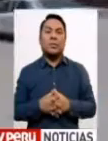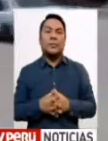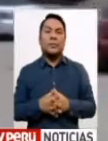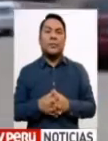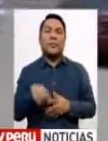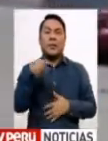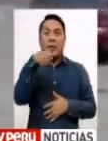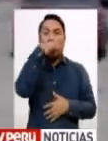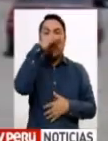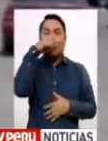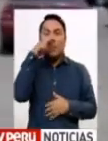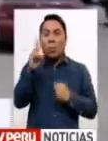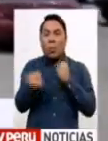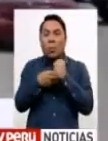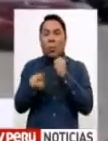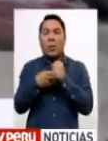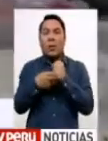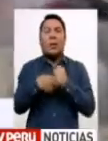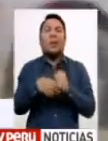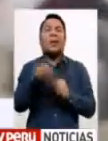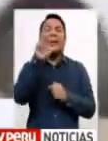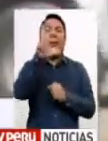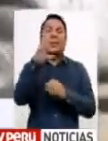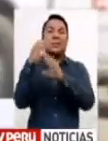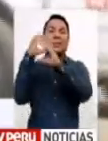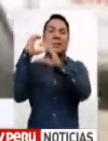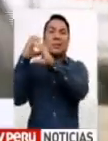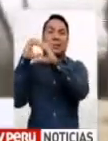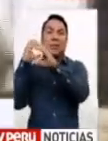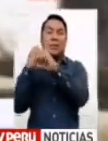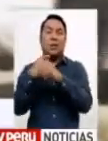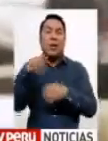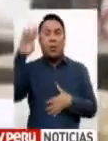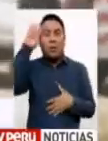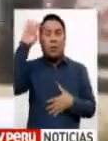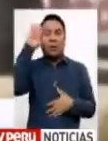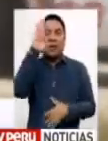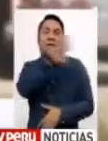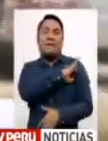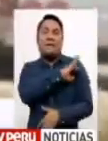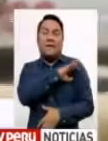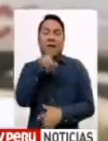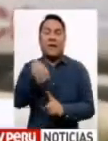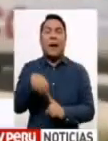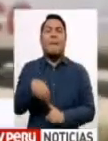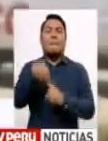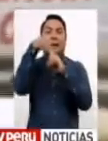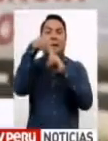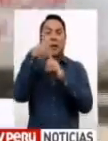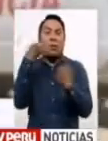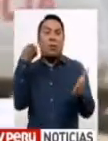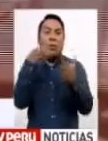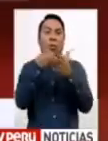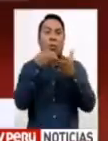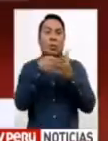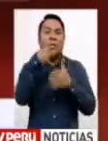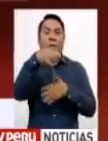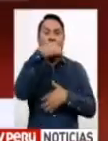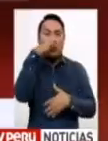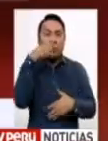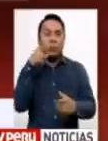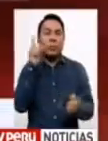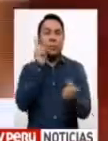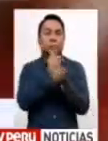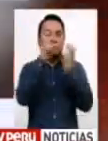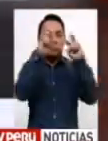sido escondida en 3 camiones. La policía y la Fiscalía Especializada contra la Criminalidad Organizada incautó más